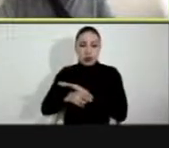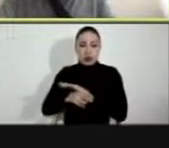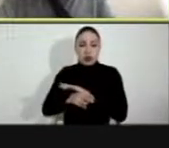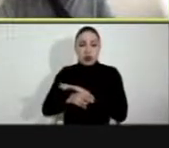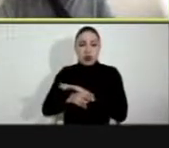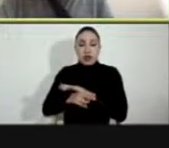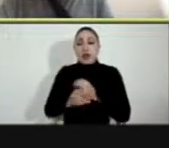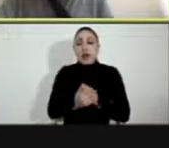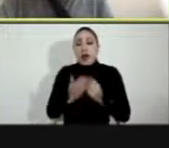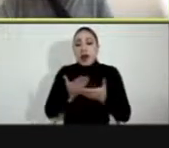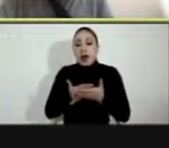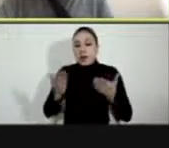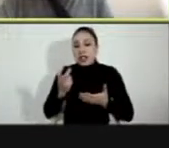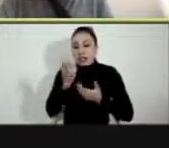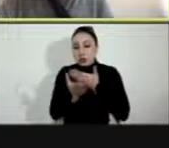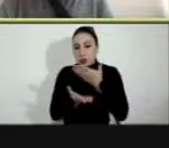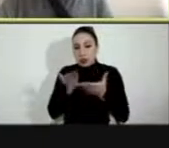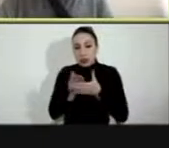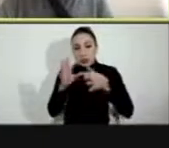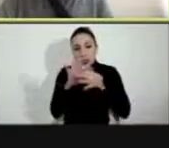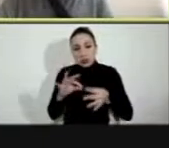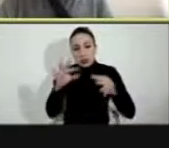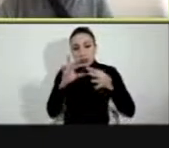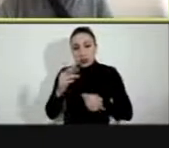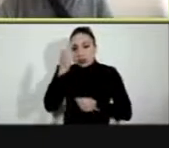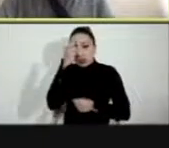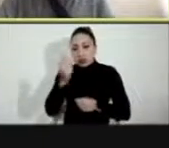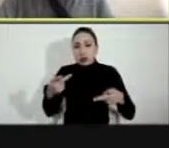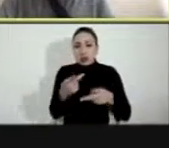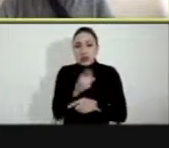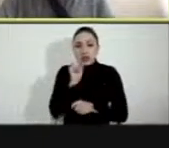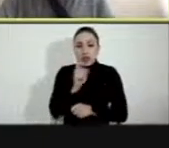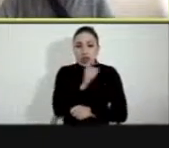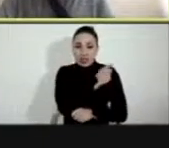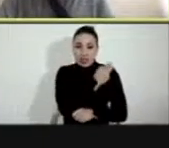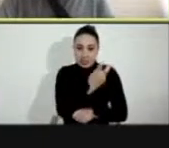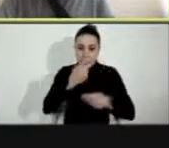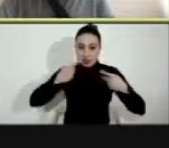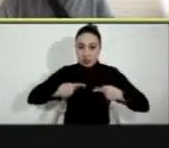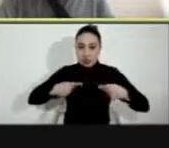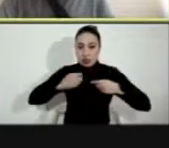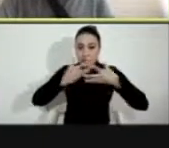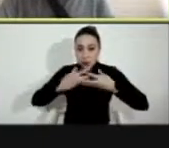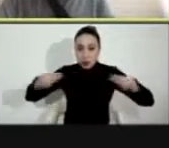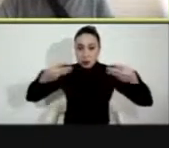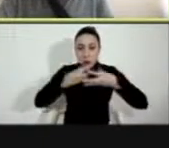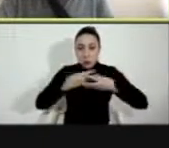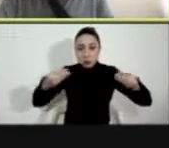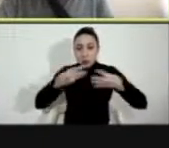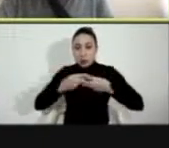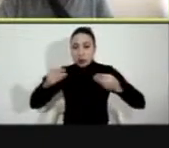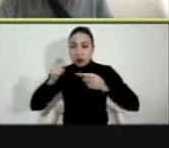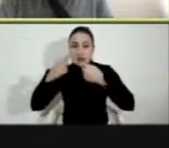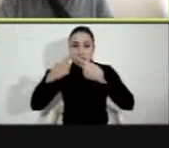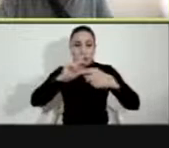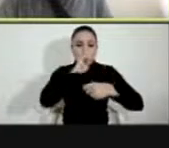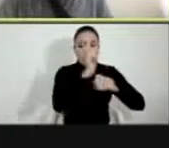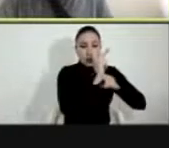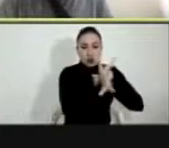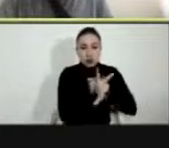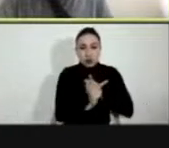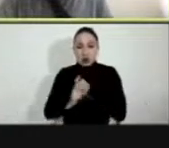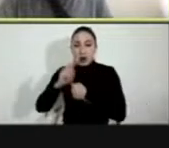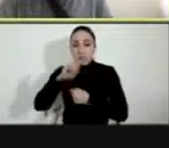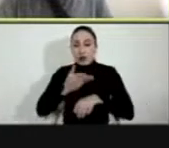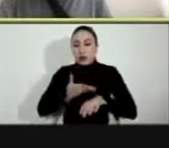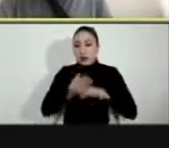punto de acuerdo, el problema de las personas desaparecidas en México y en el mundo tienen una importancia significativa, por lo que